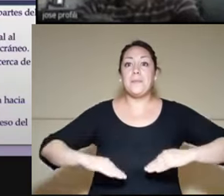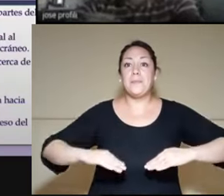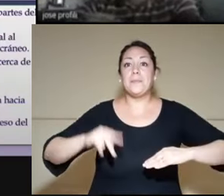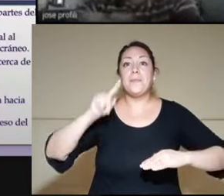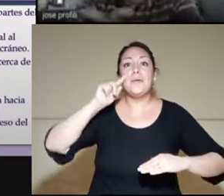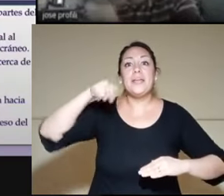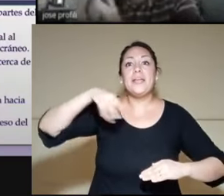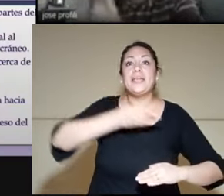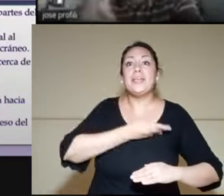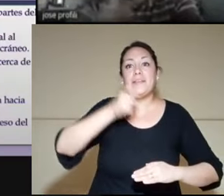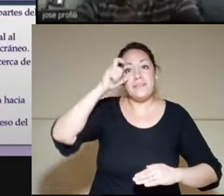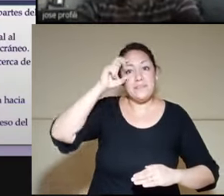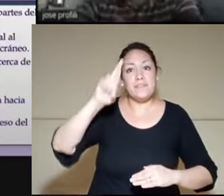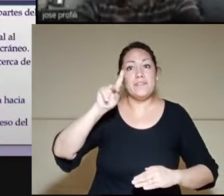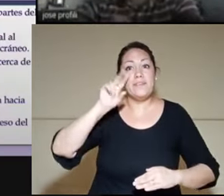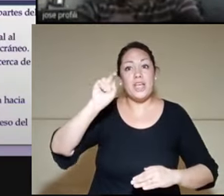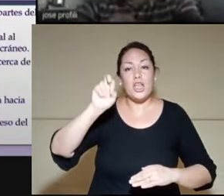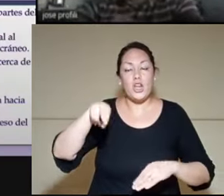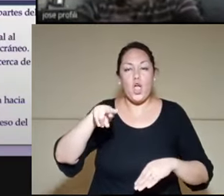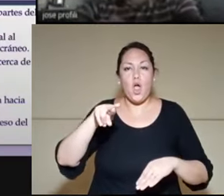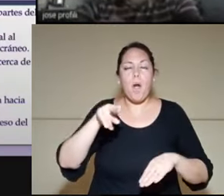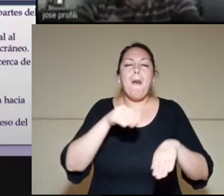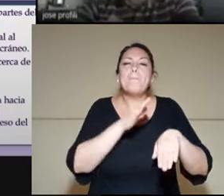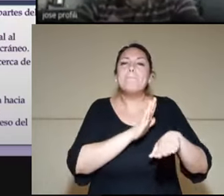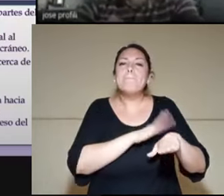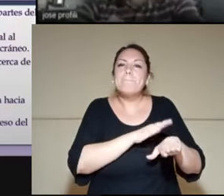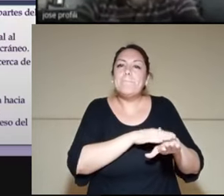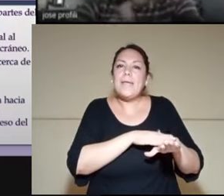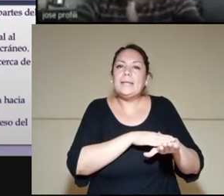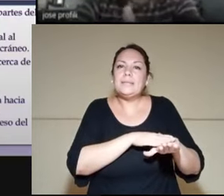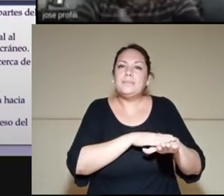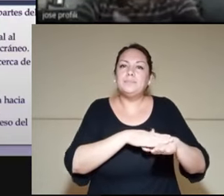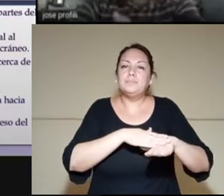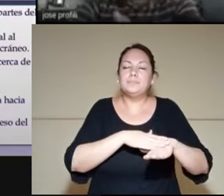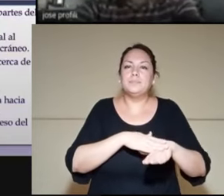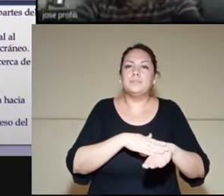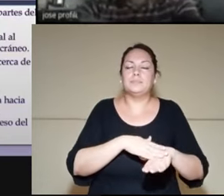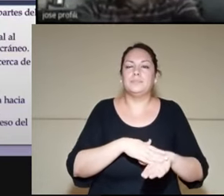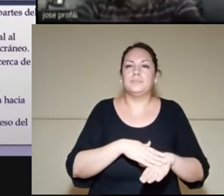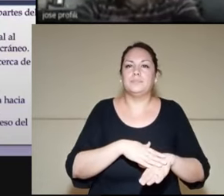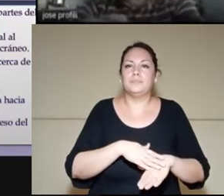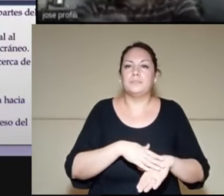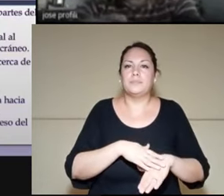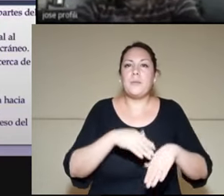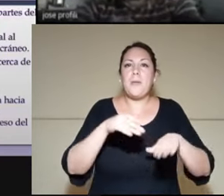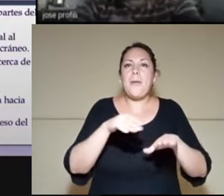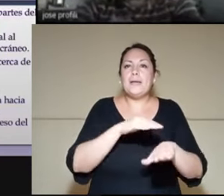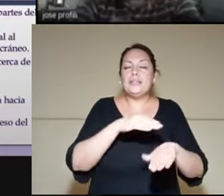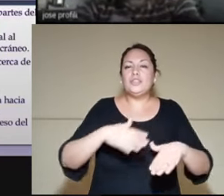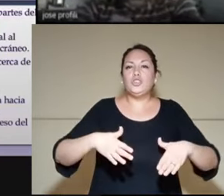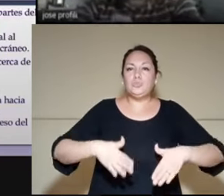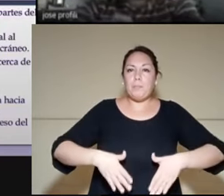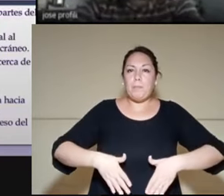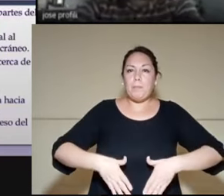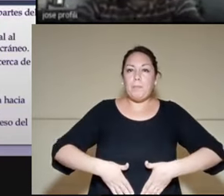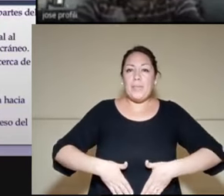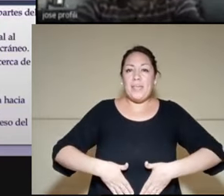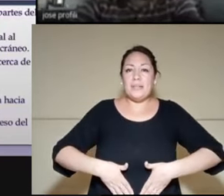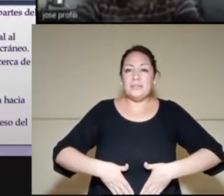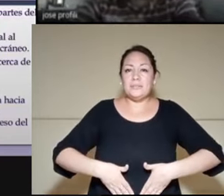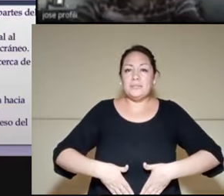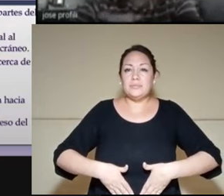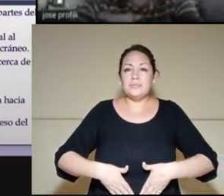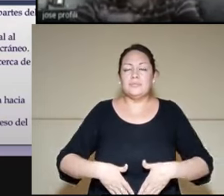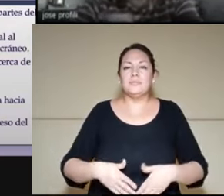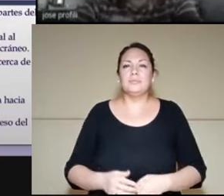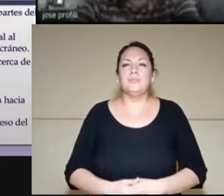lo que esté más relacionado con la planta de los pies. Las rodillas son inferiores al abdomen, pero el abdomen es inferior al tórax, pero el tórax es inferior